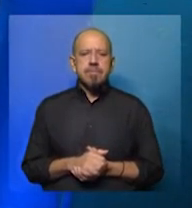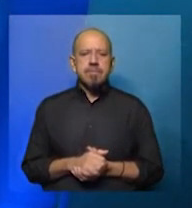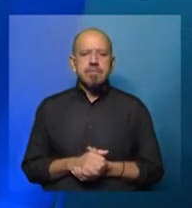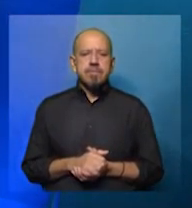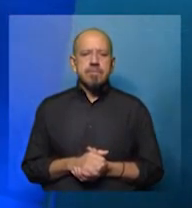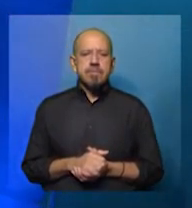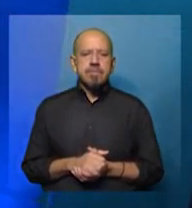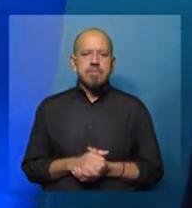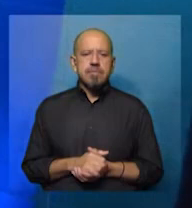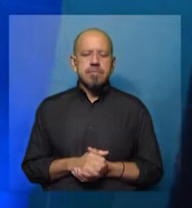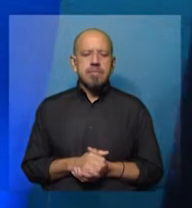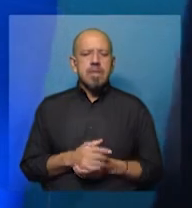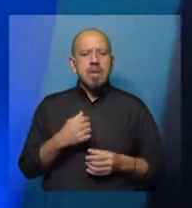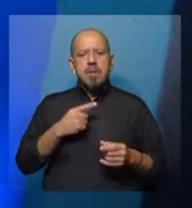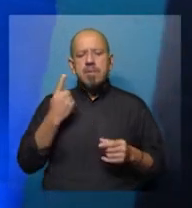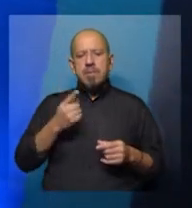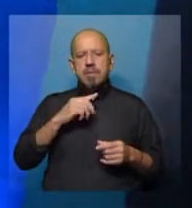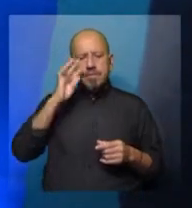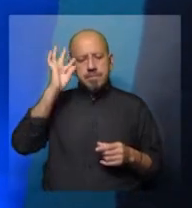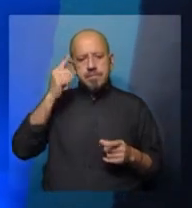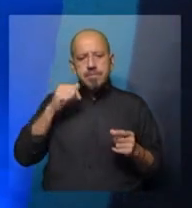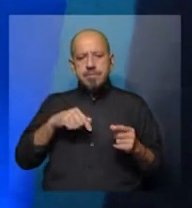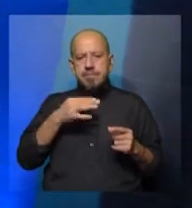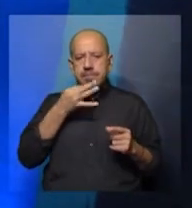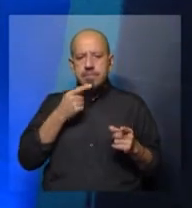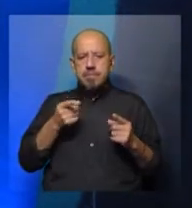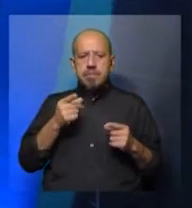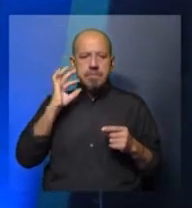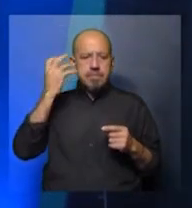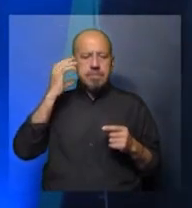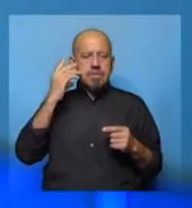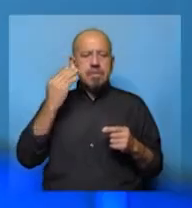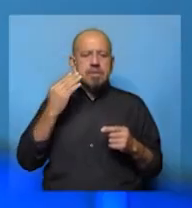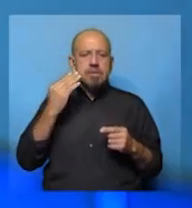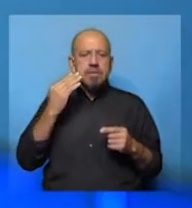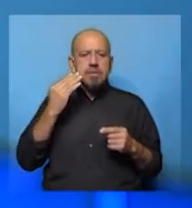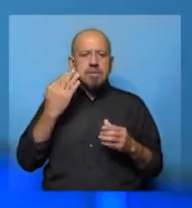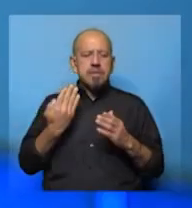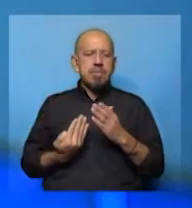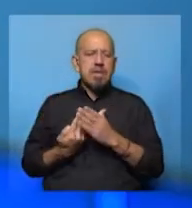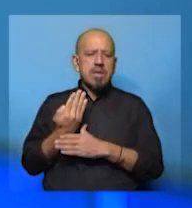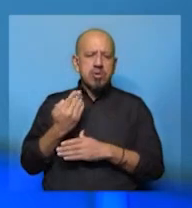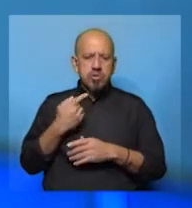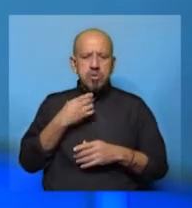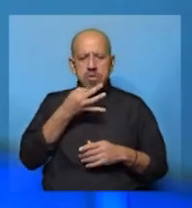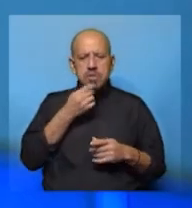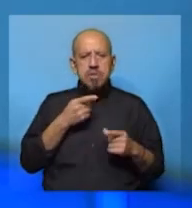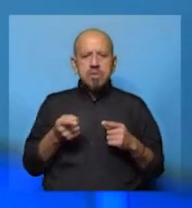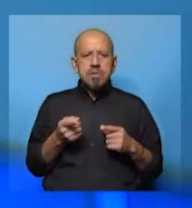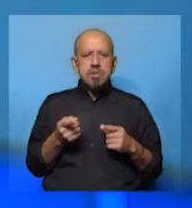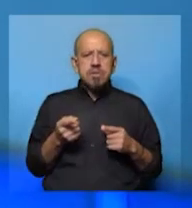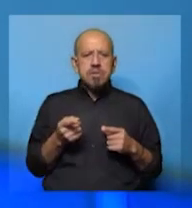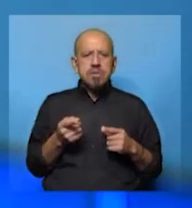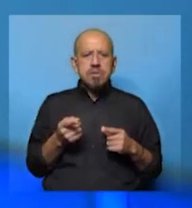nada Creo lo decía hoy en en en en una radio de mañana Nosotros hemos